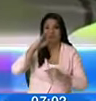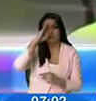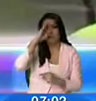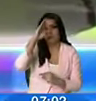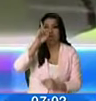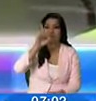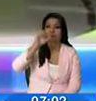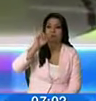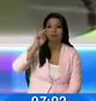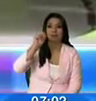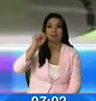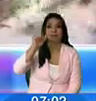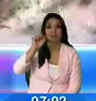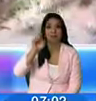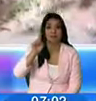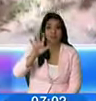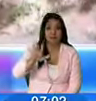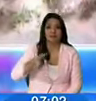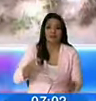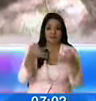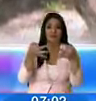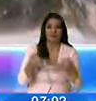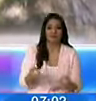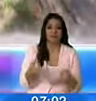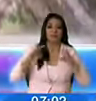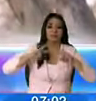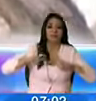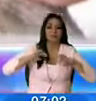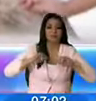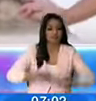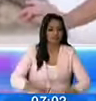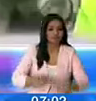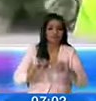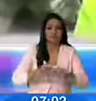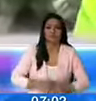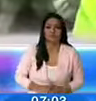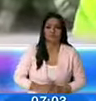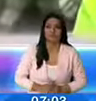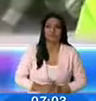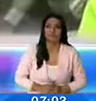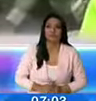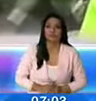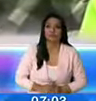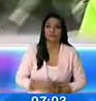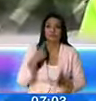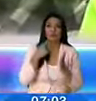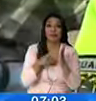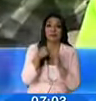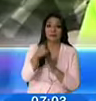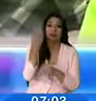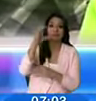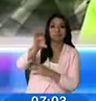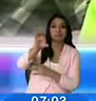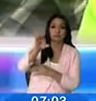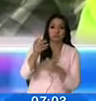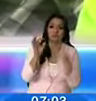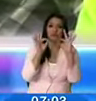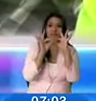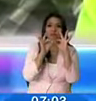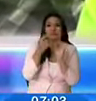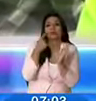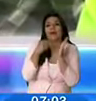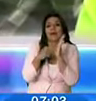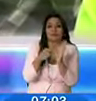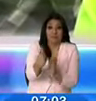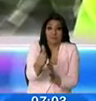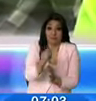Vida y Muertes Violentas, DINASED, confirmó que la indagación sigue en curso. Independientemente de la información que supuestamente fue